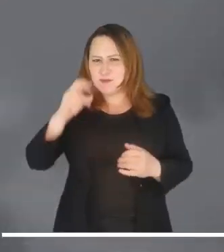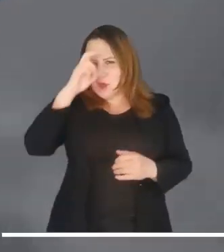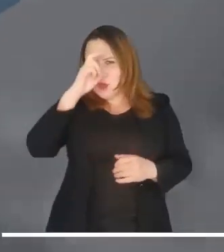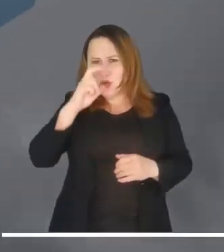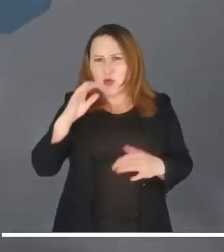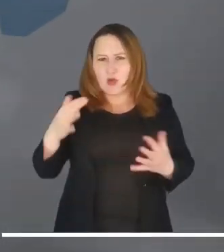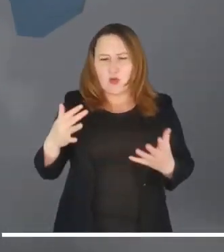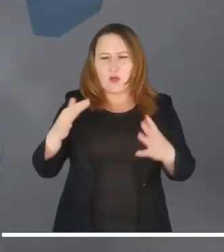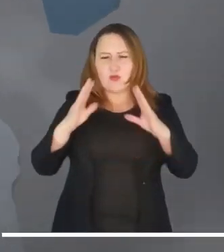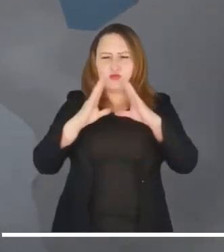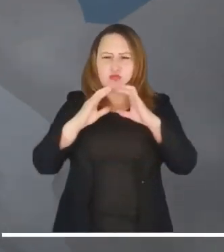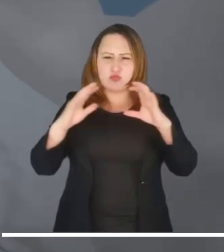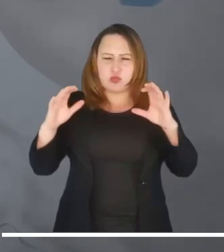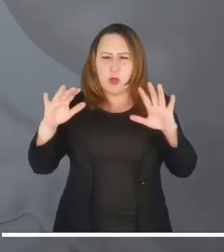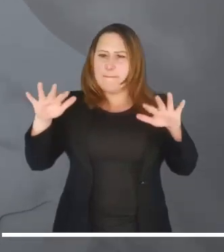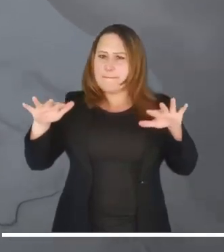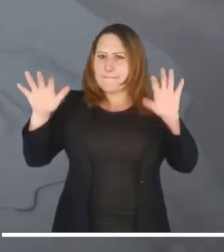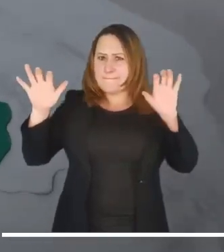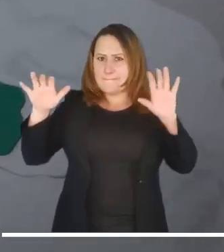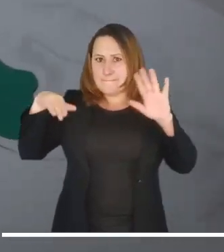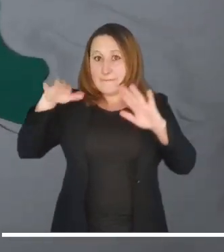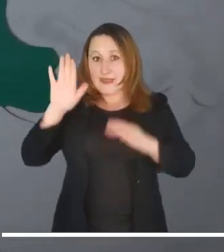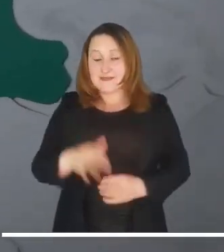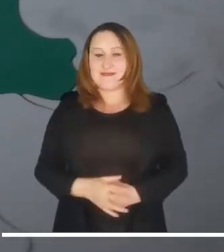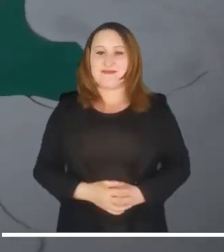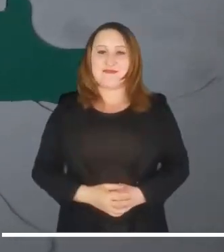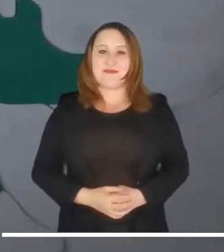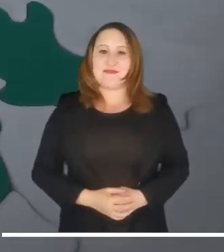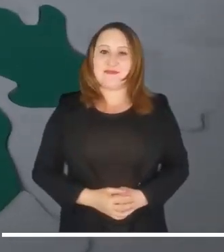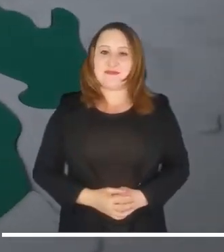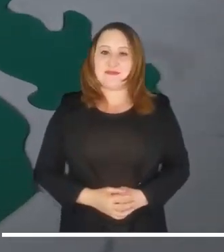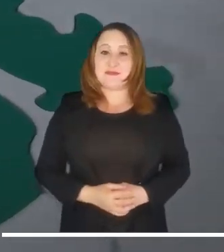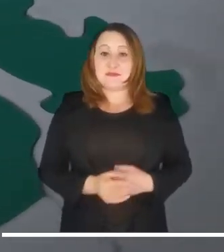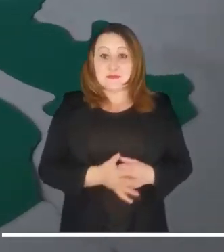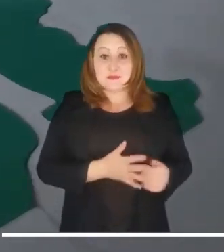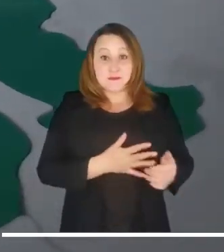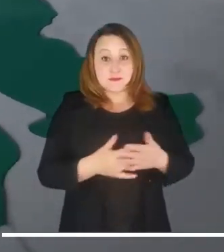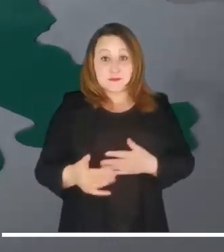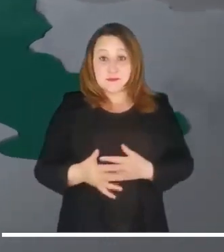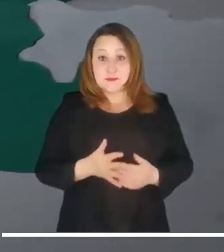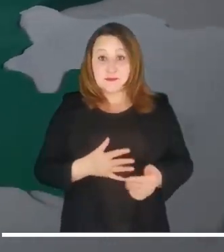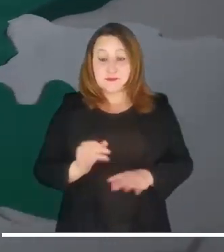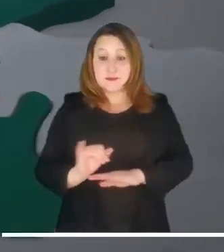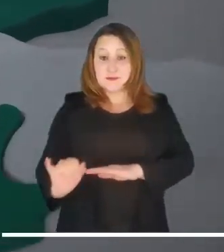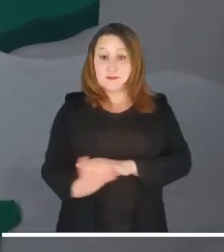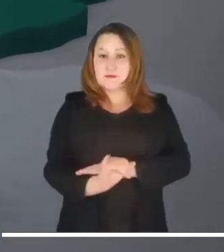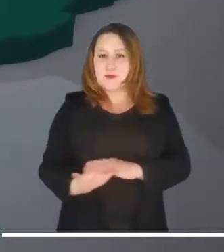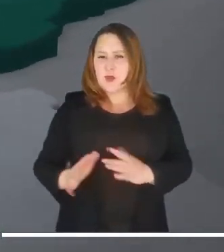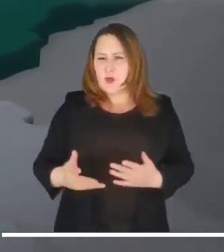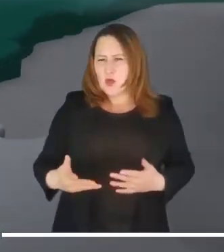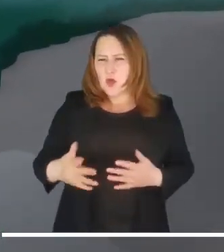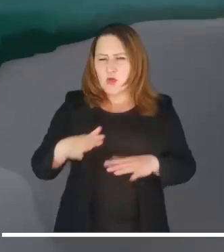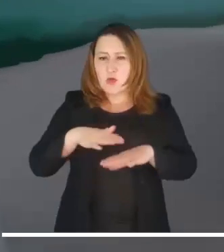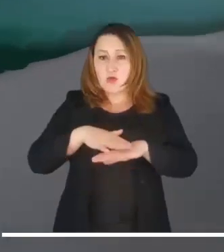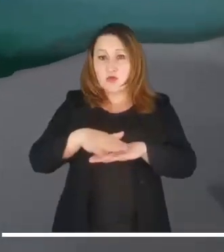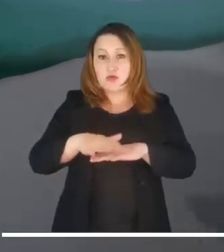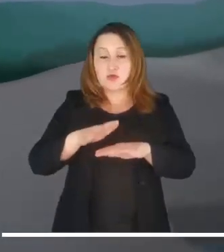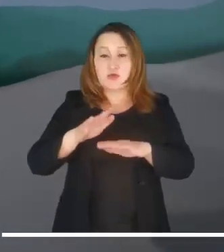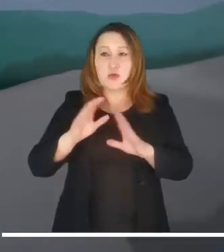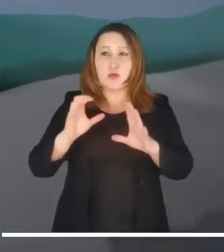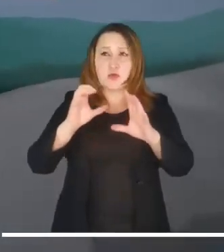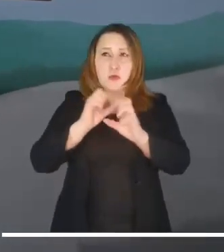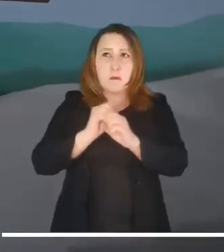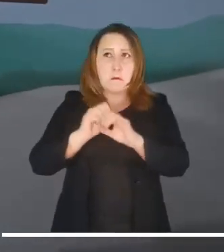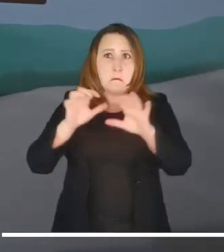final de jornada seminublado y con tiempo seco predominante. En el archipiélago de San Andrés y